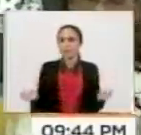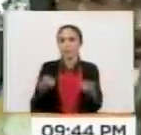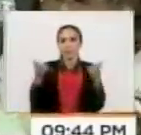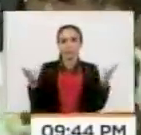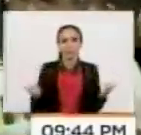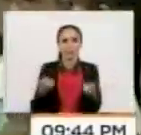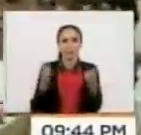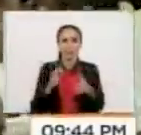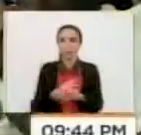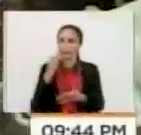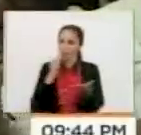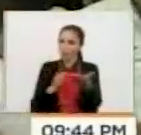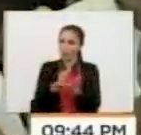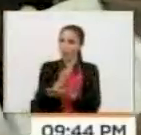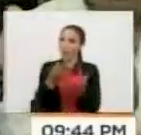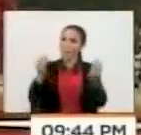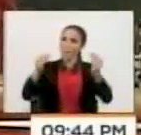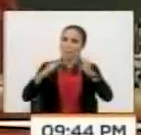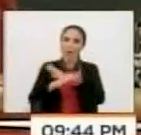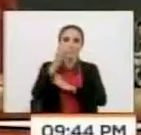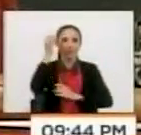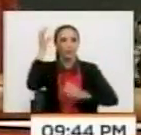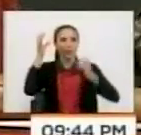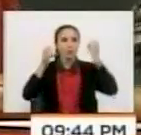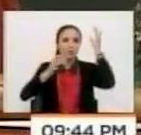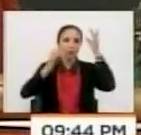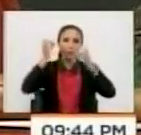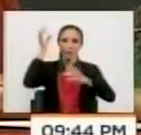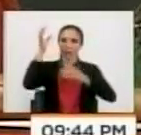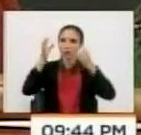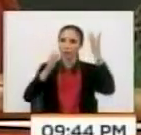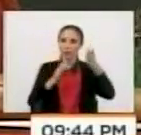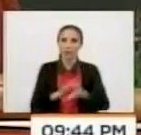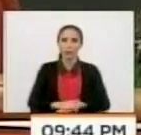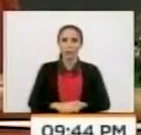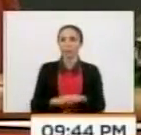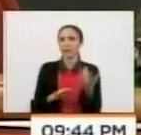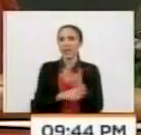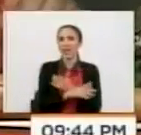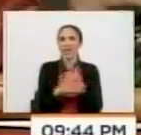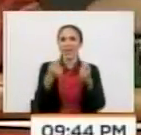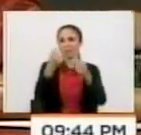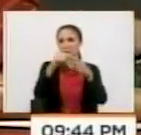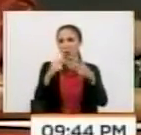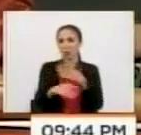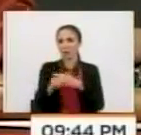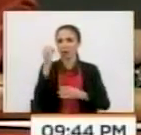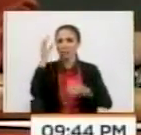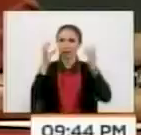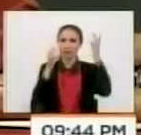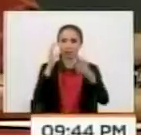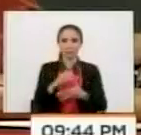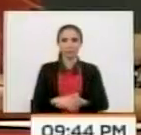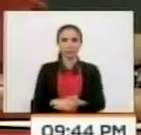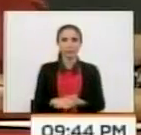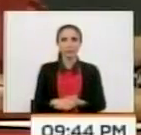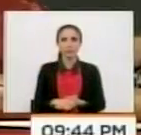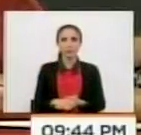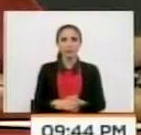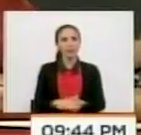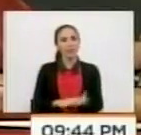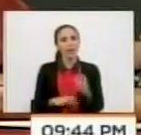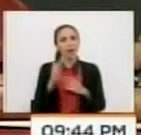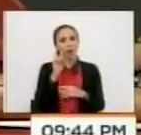Así que hay que seguir multiplicando, innovando. Símbolo. Símbolo. Yo veo mucho un programa en